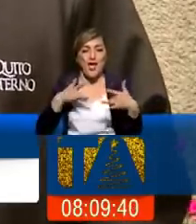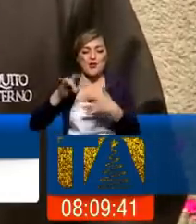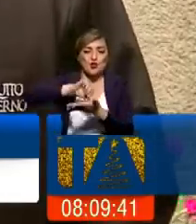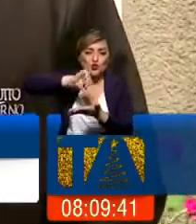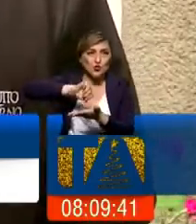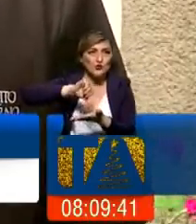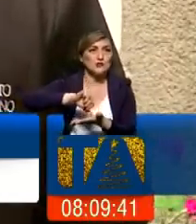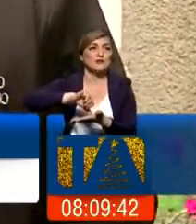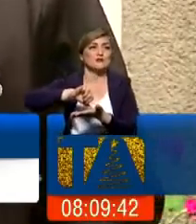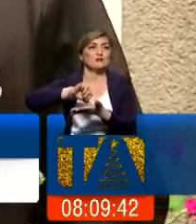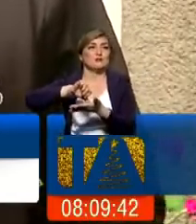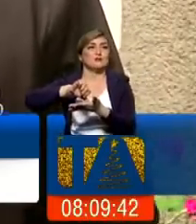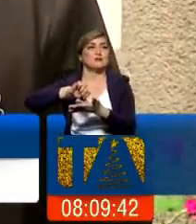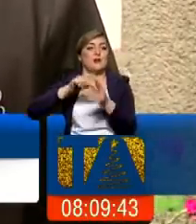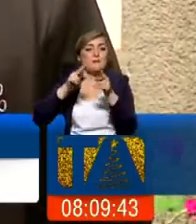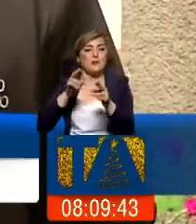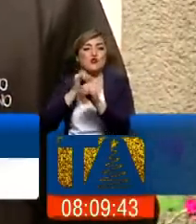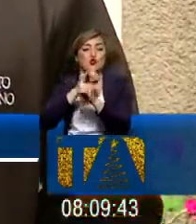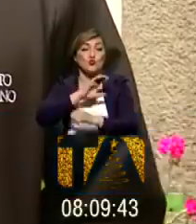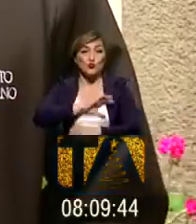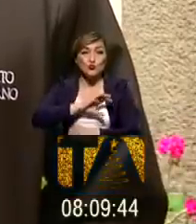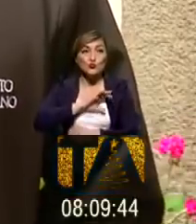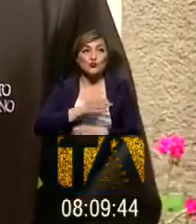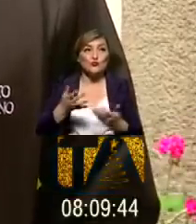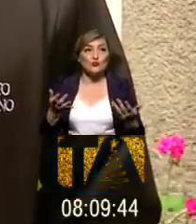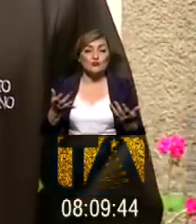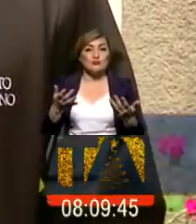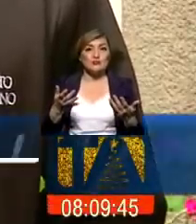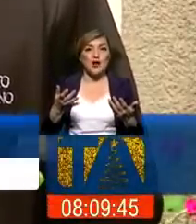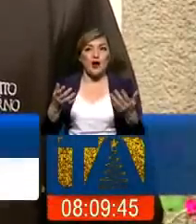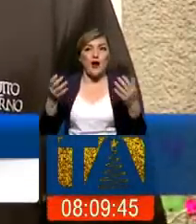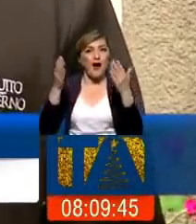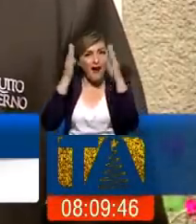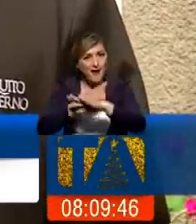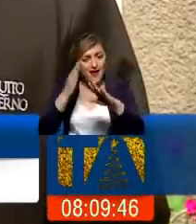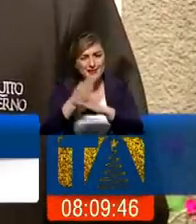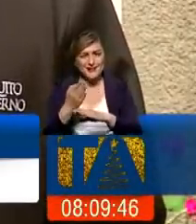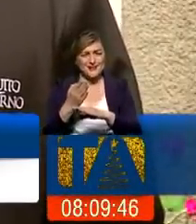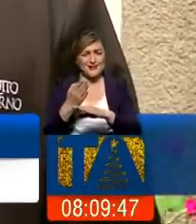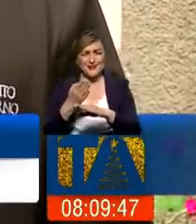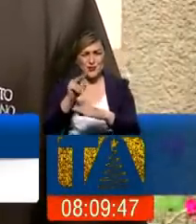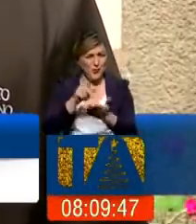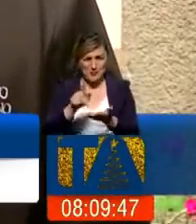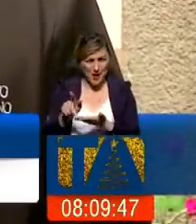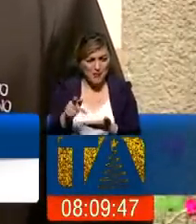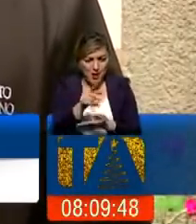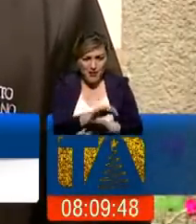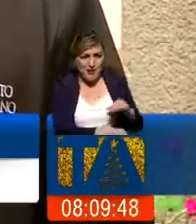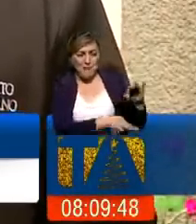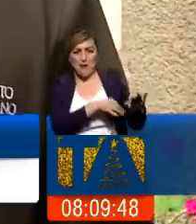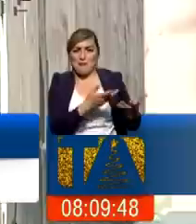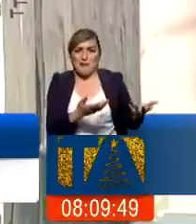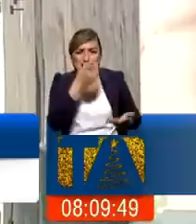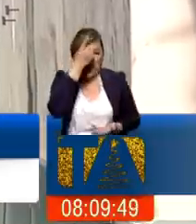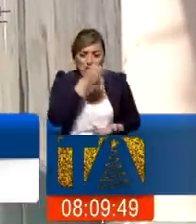ciudad, incluso para las mismas instituciones municipales, sin costo, no pueden ser retroactivas y no pueden ser usadas como canje